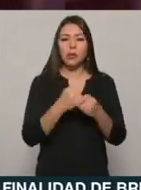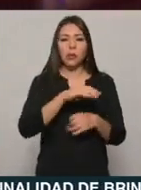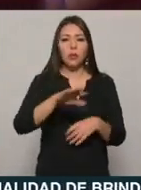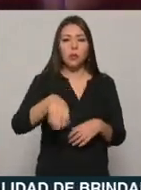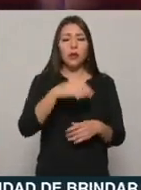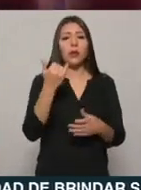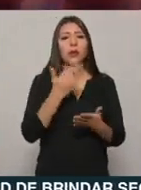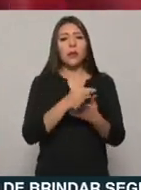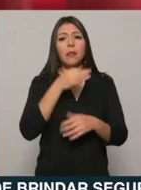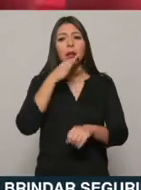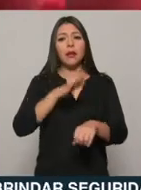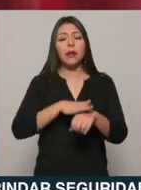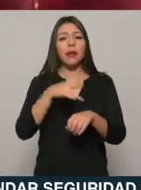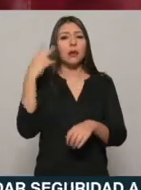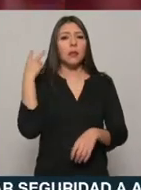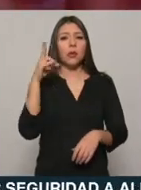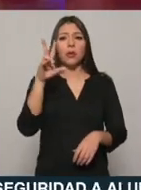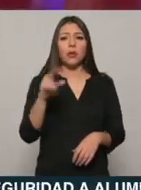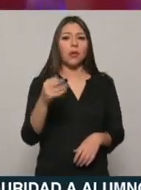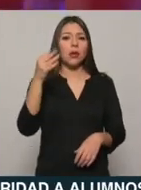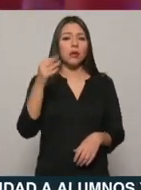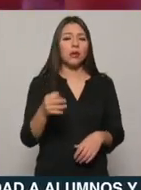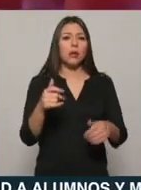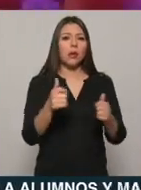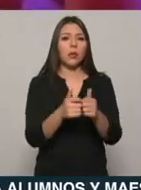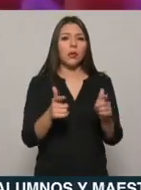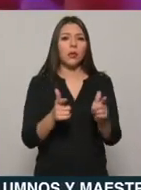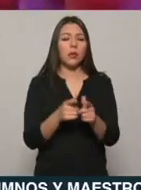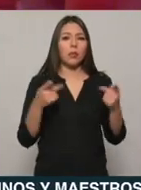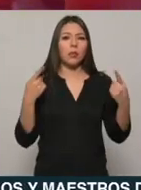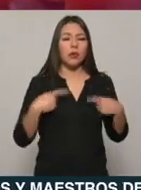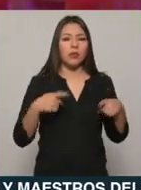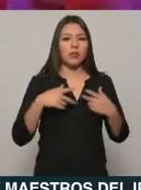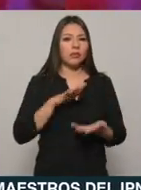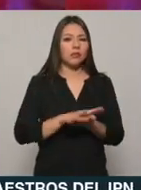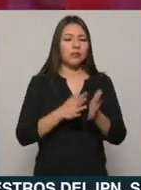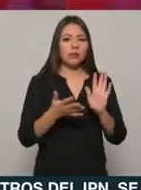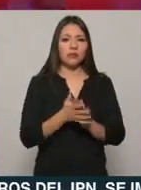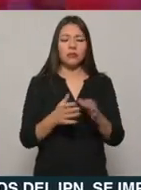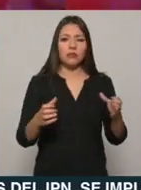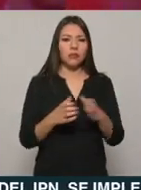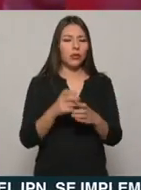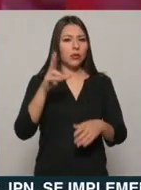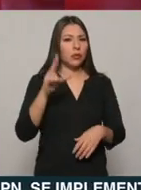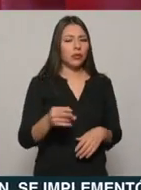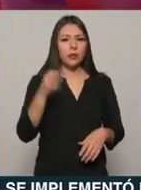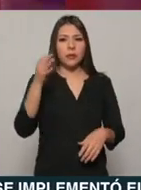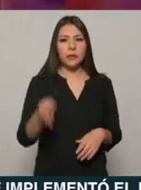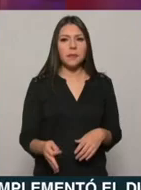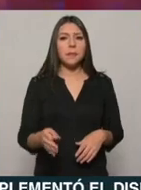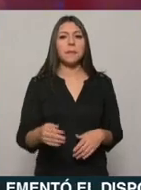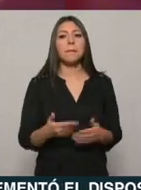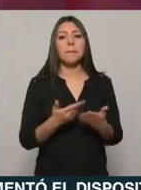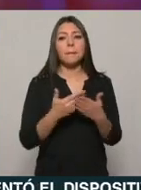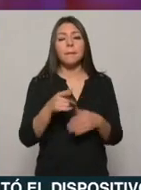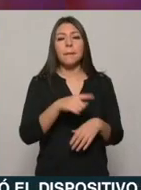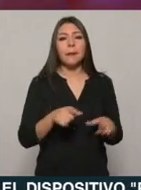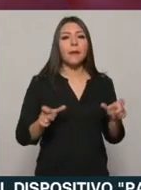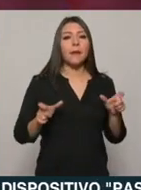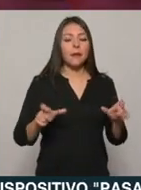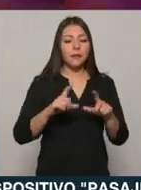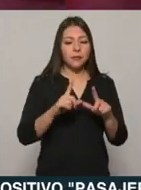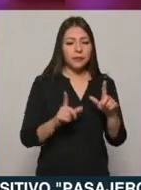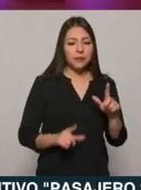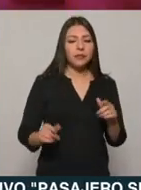no se toleran ya a los grupos delictivos. Por ello, el operativo para dar con los agresores trabajan la Guardia Nacional,